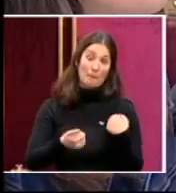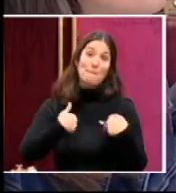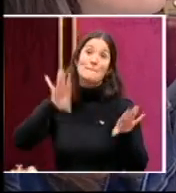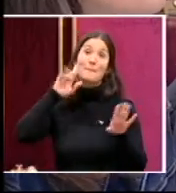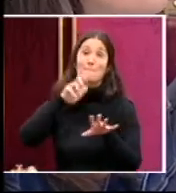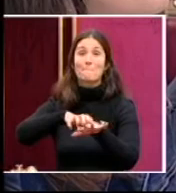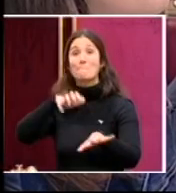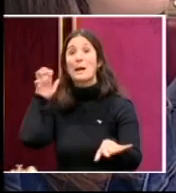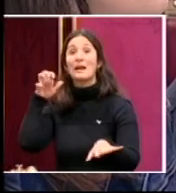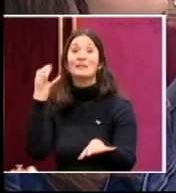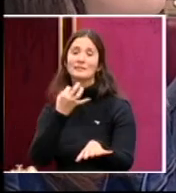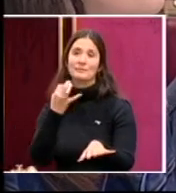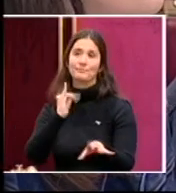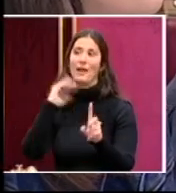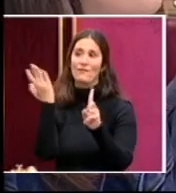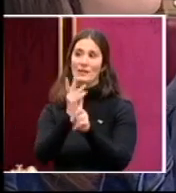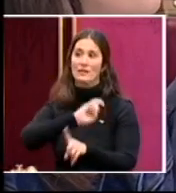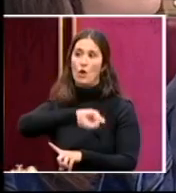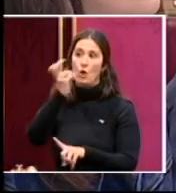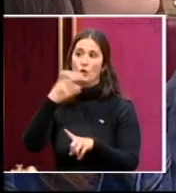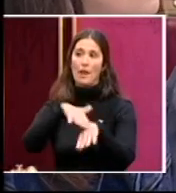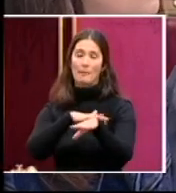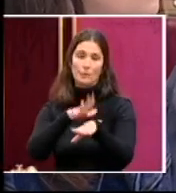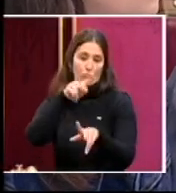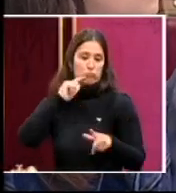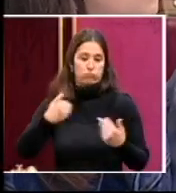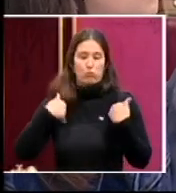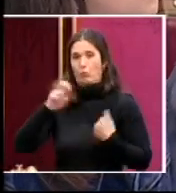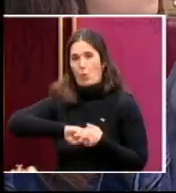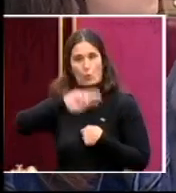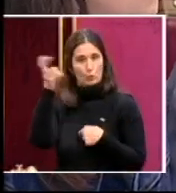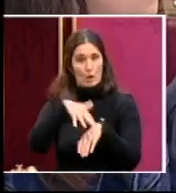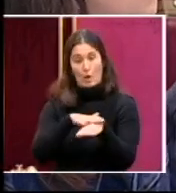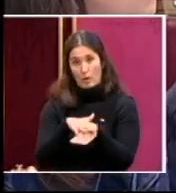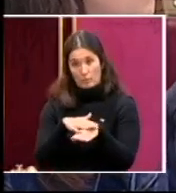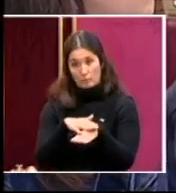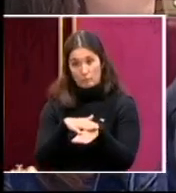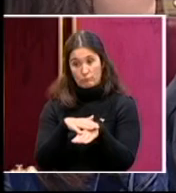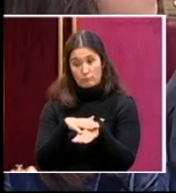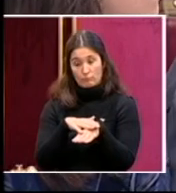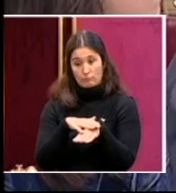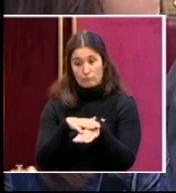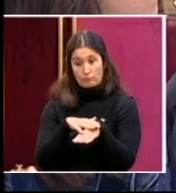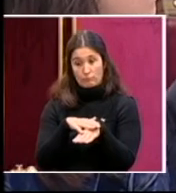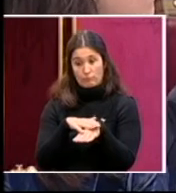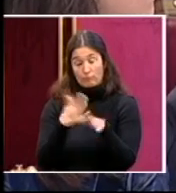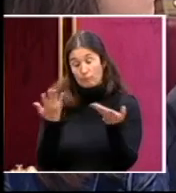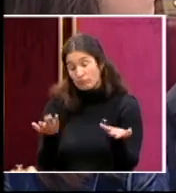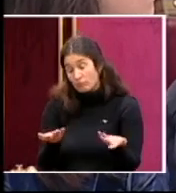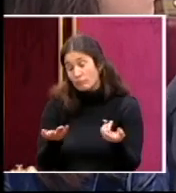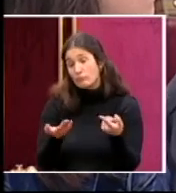mayoritariamente afectan a otras administraciones o son competencias de otras administraciones. Y